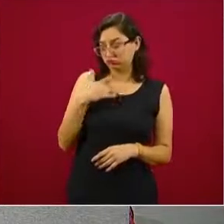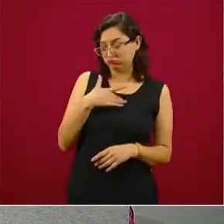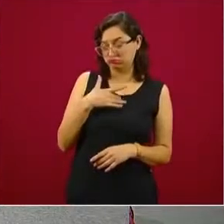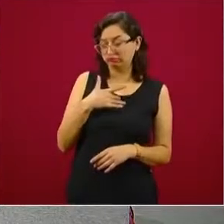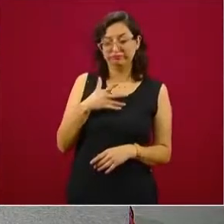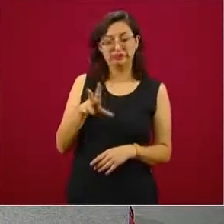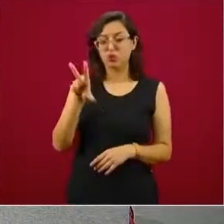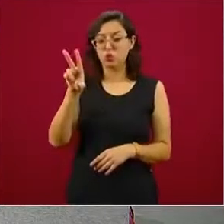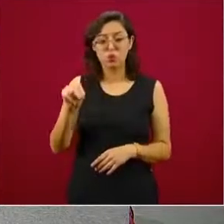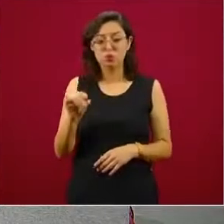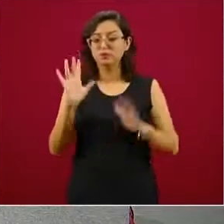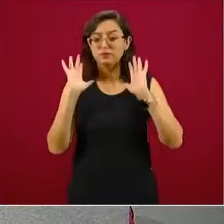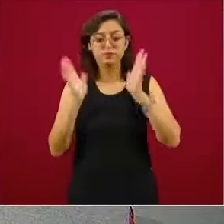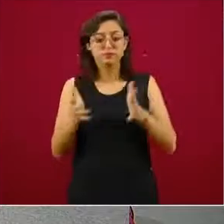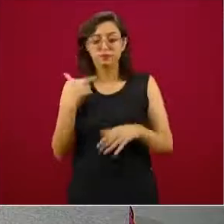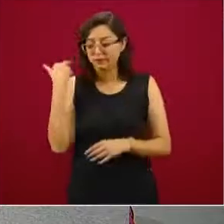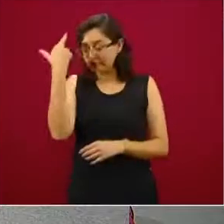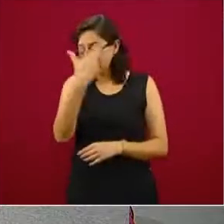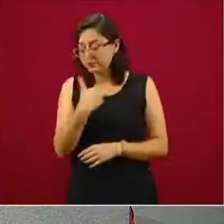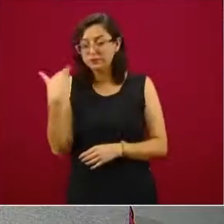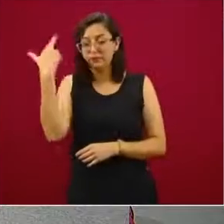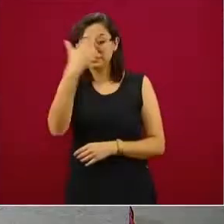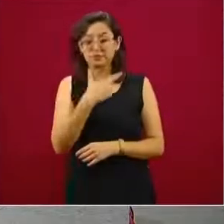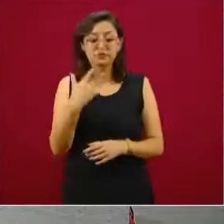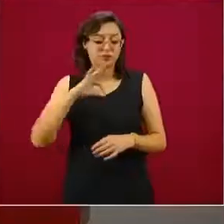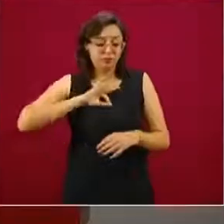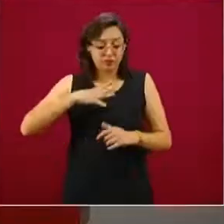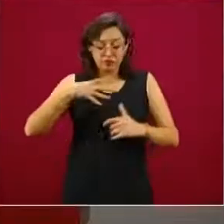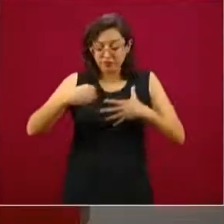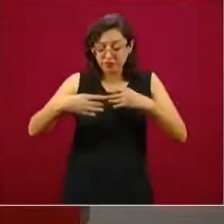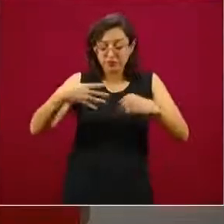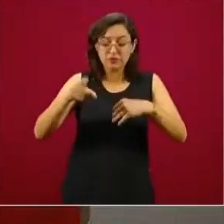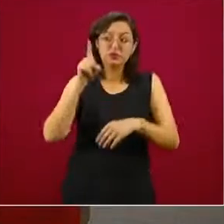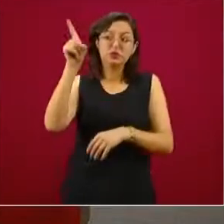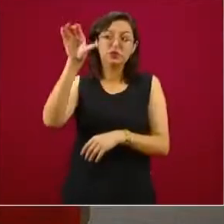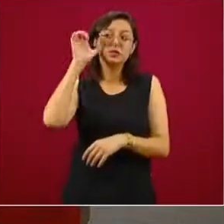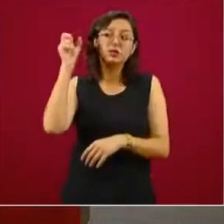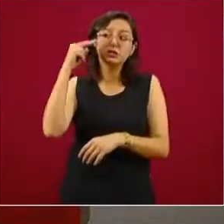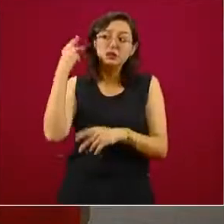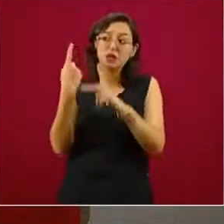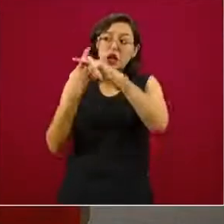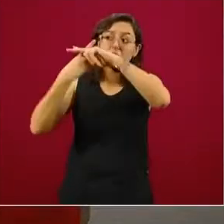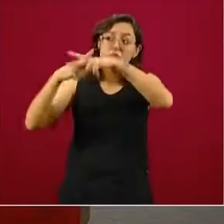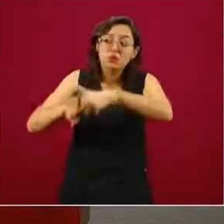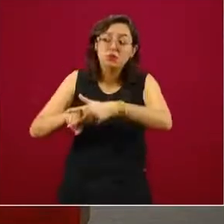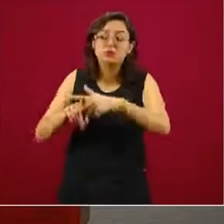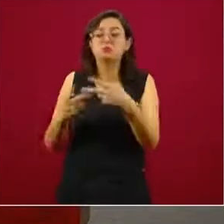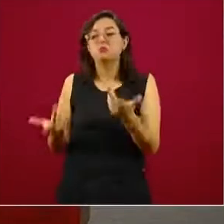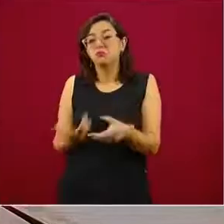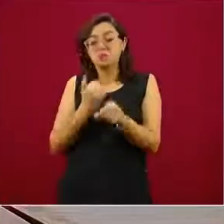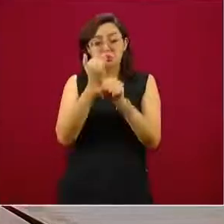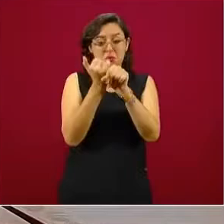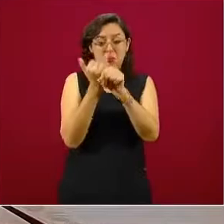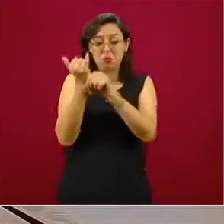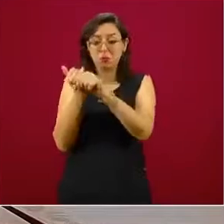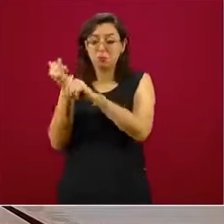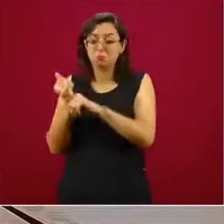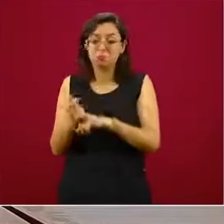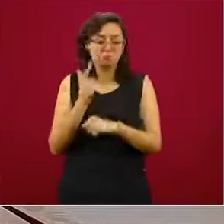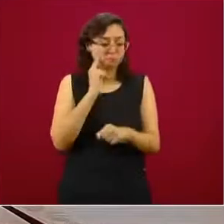estudiado, en algún momento a lo largo de la epidemia, desde que empezó en China, se han presentado